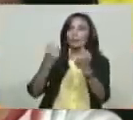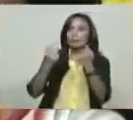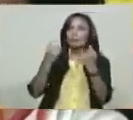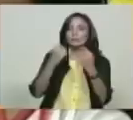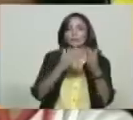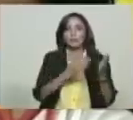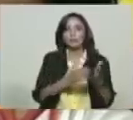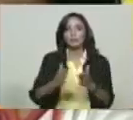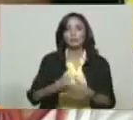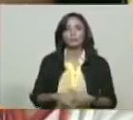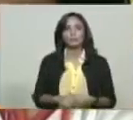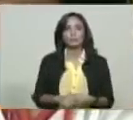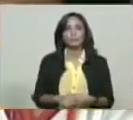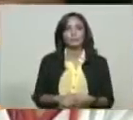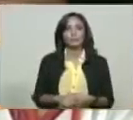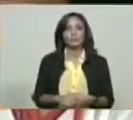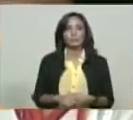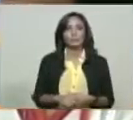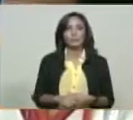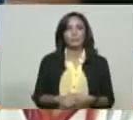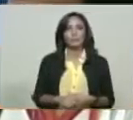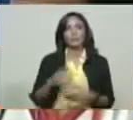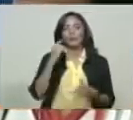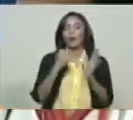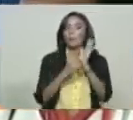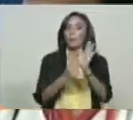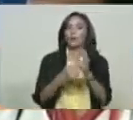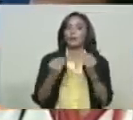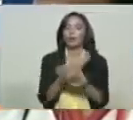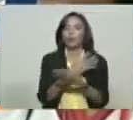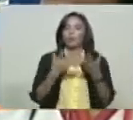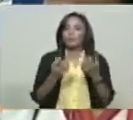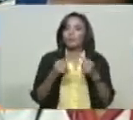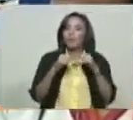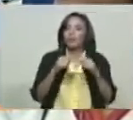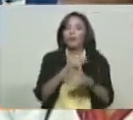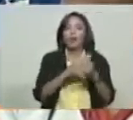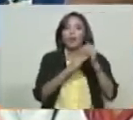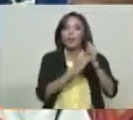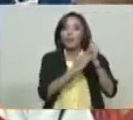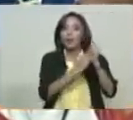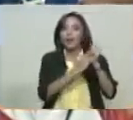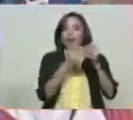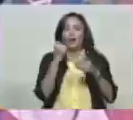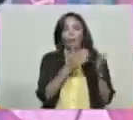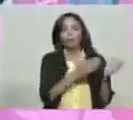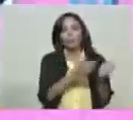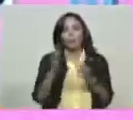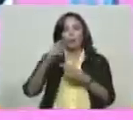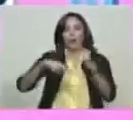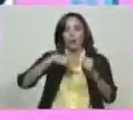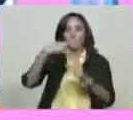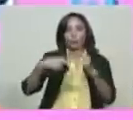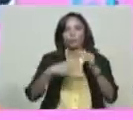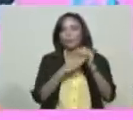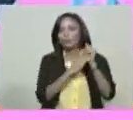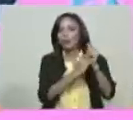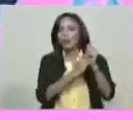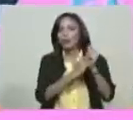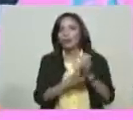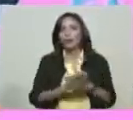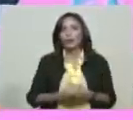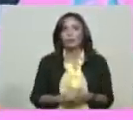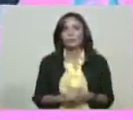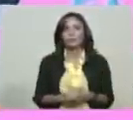muy sólida, que demuestra la solidez que hay en el liderazgo con la revolución y